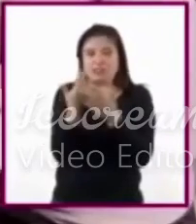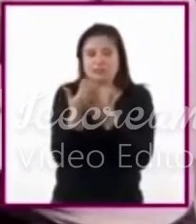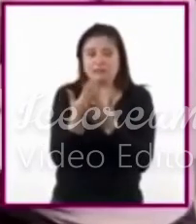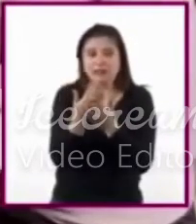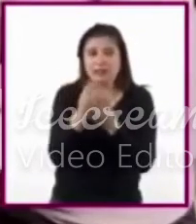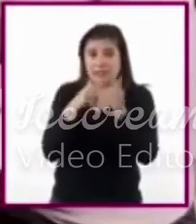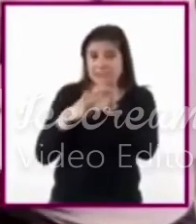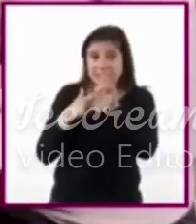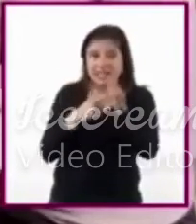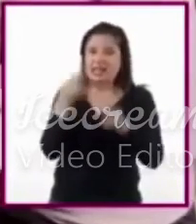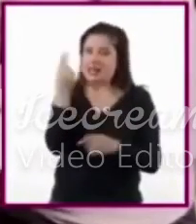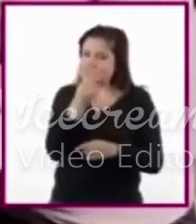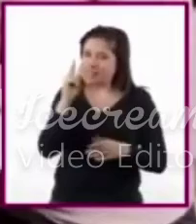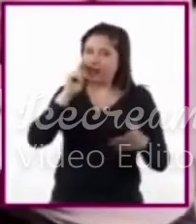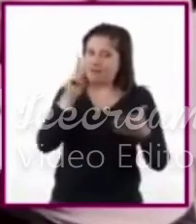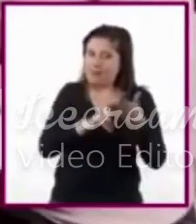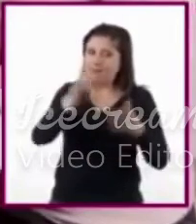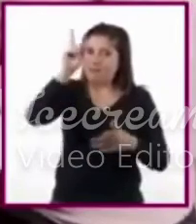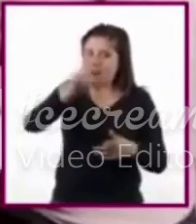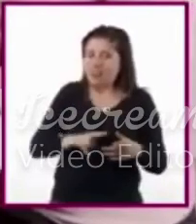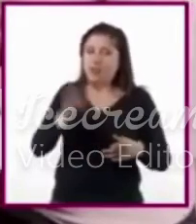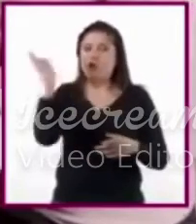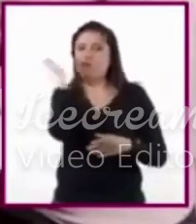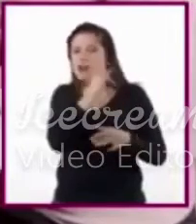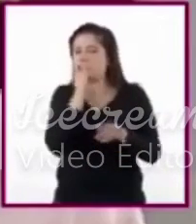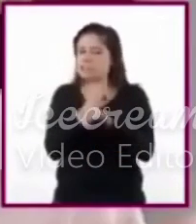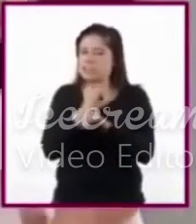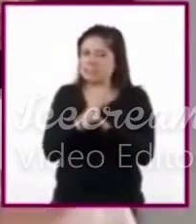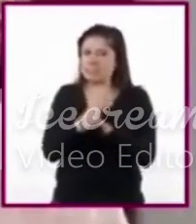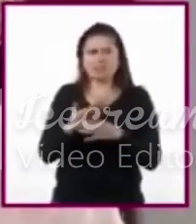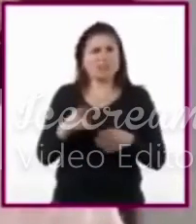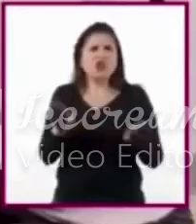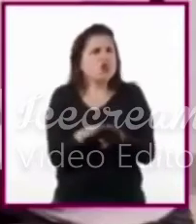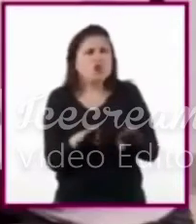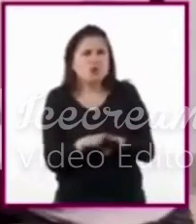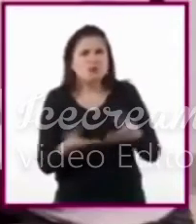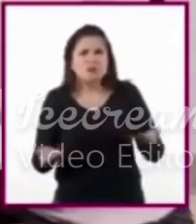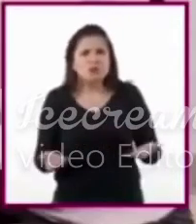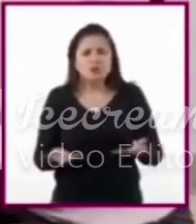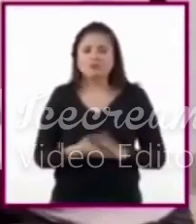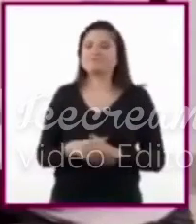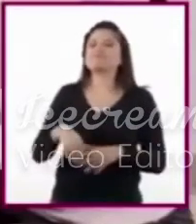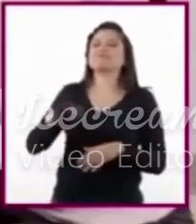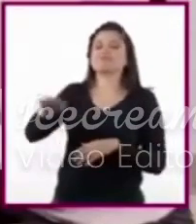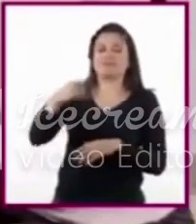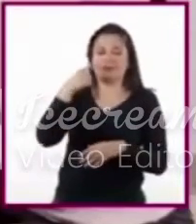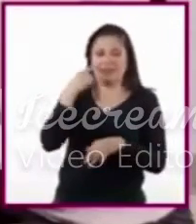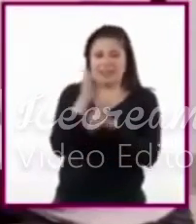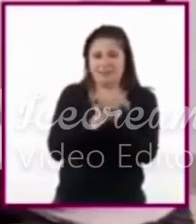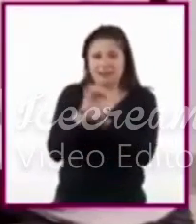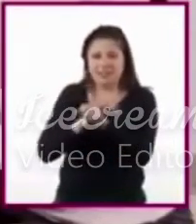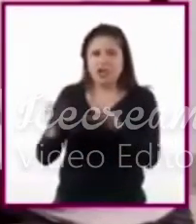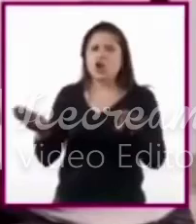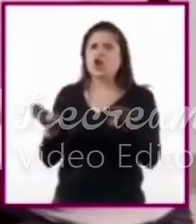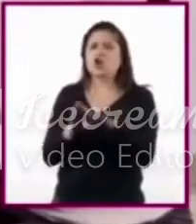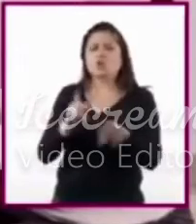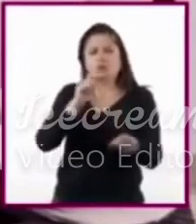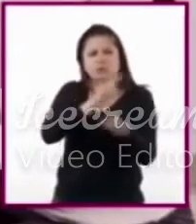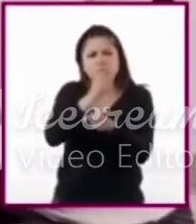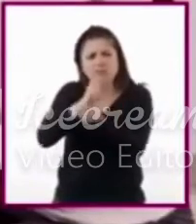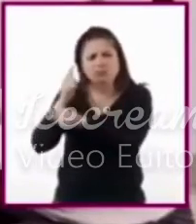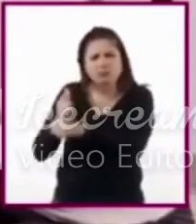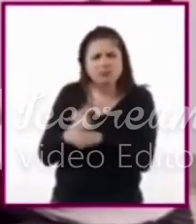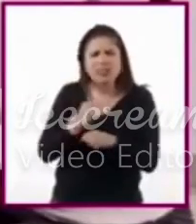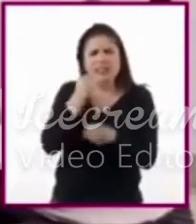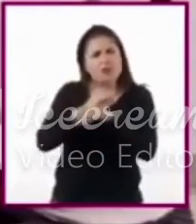de continuar tenemos que validar la veracidad de la información. ¿Cómo? ¿Qué les parece si investigamos cómo identificar la